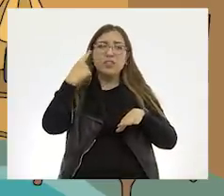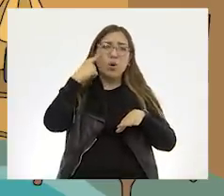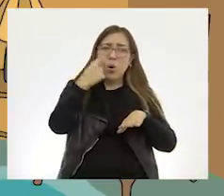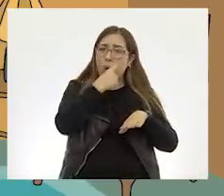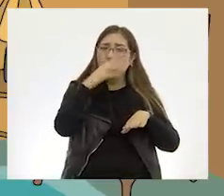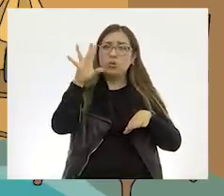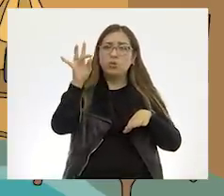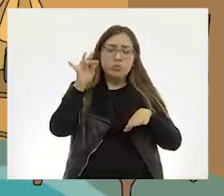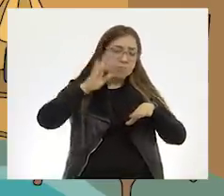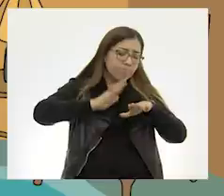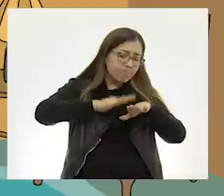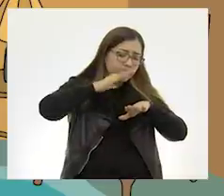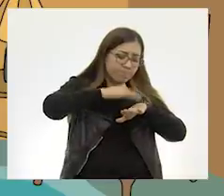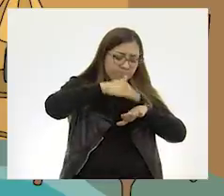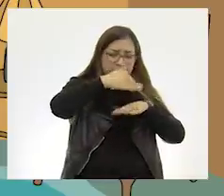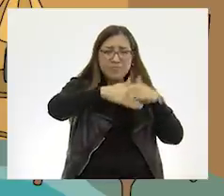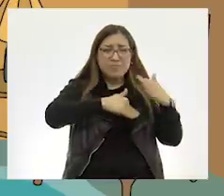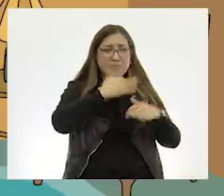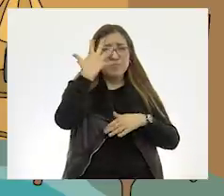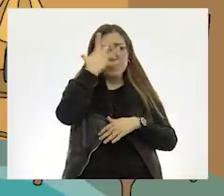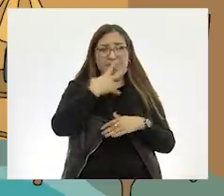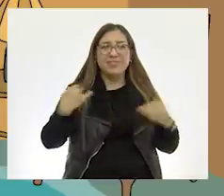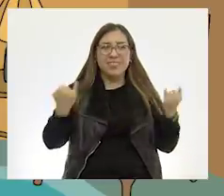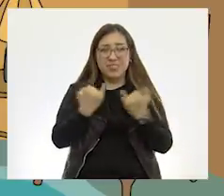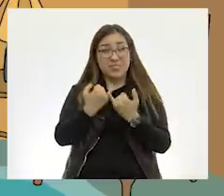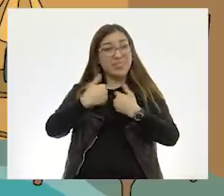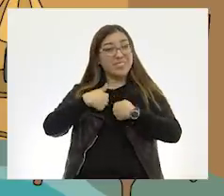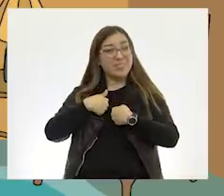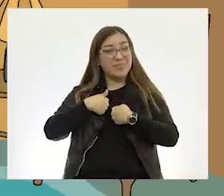un bigote, unos ojos, así como yo.